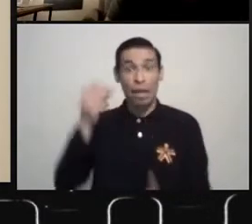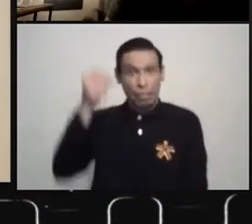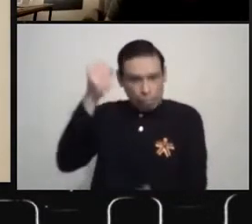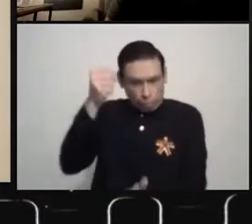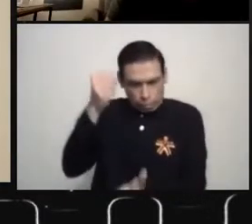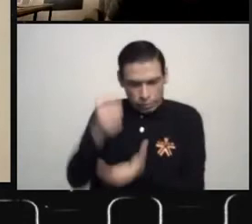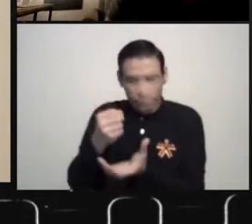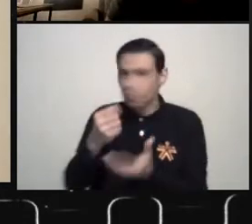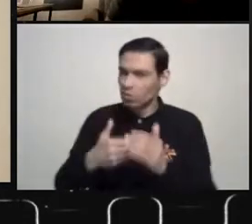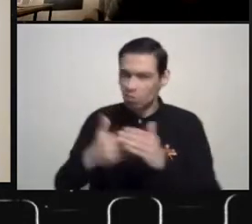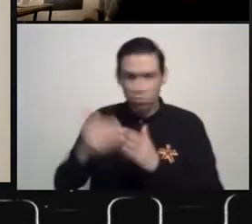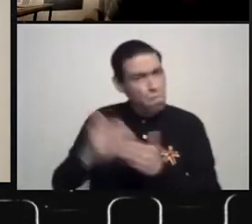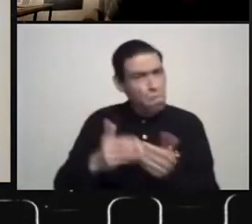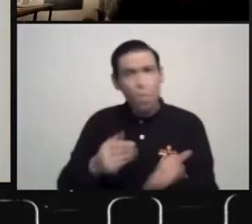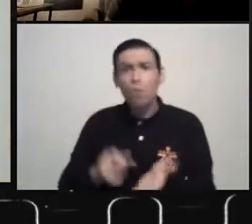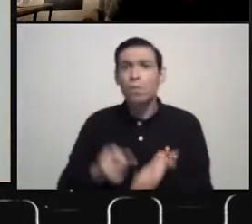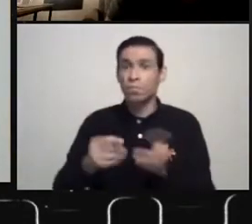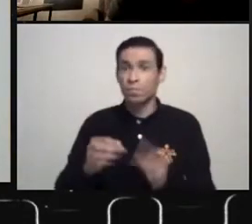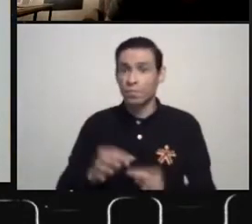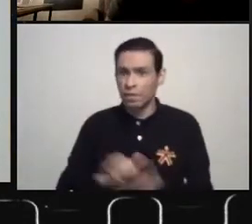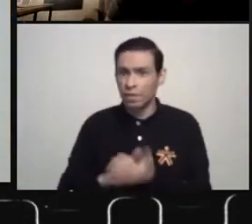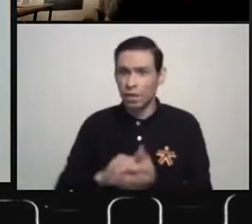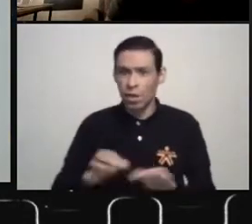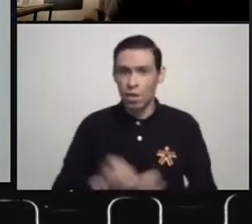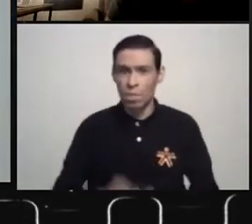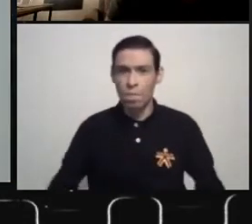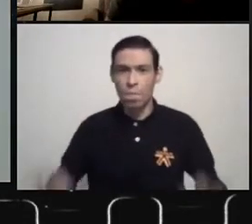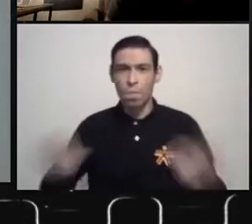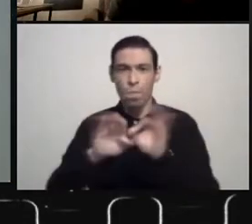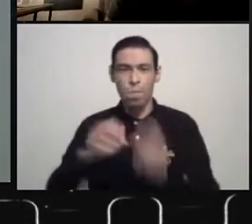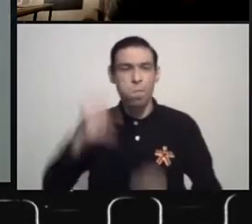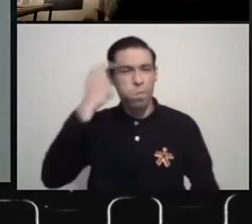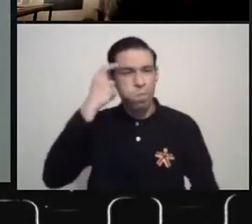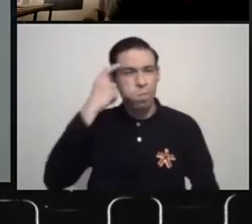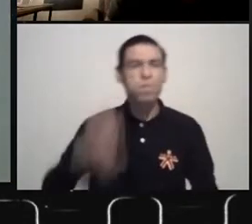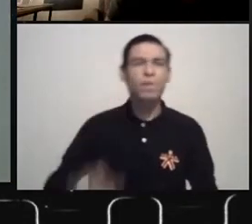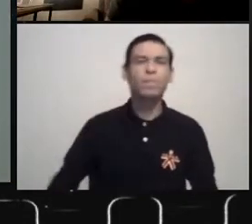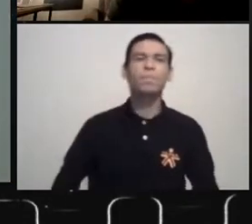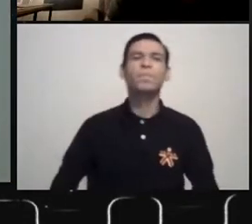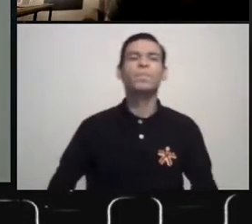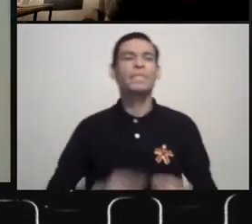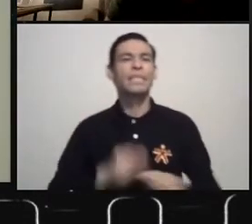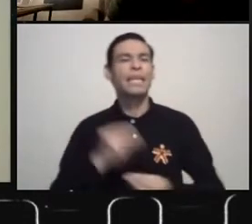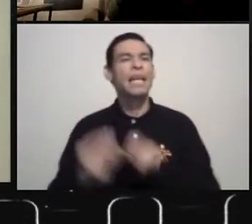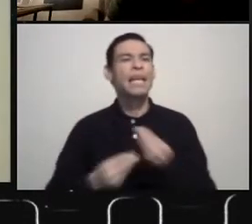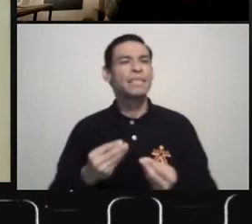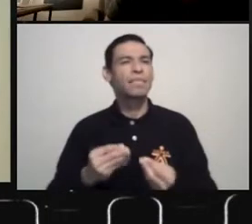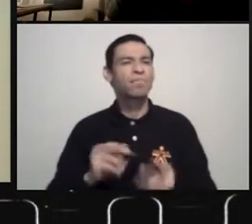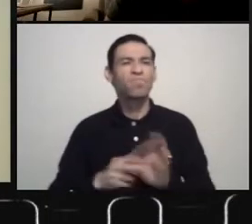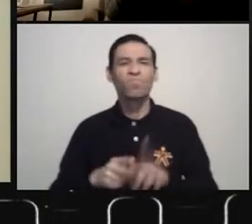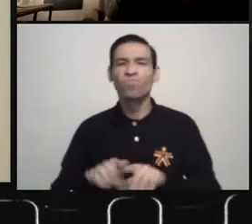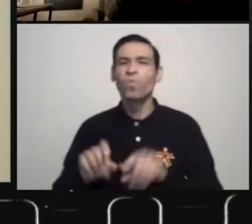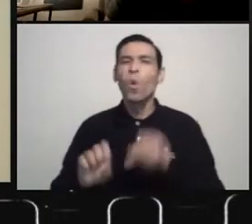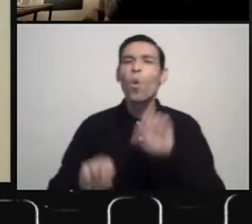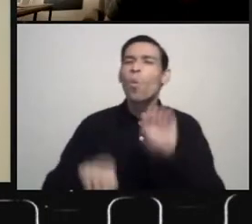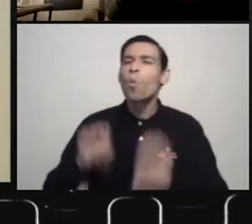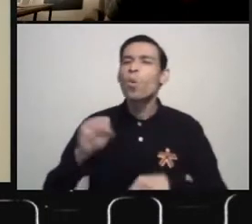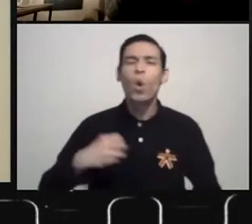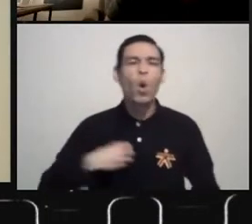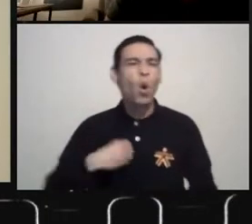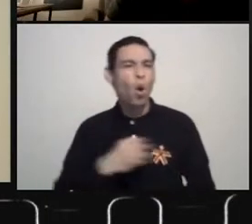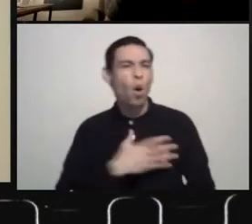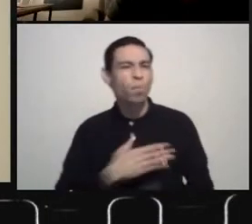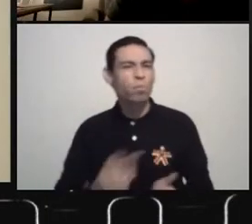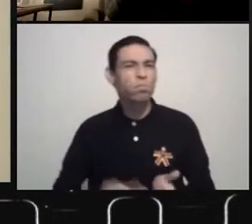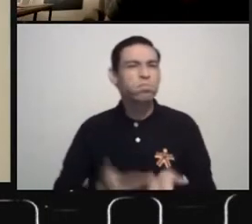Entonces, digamos, lo más difícil y el gran reto es ese. Y hablemos un poquito de esto. ¿Qué opciones, qué alternativas, qué oportunidades aparecen